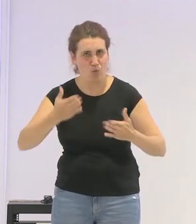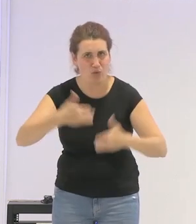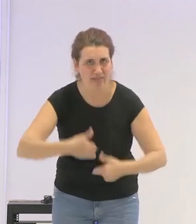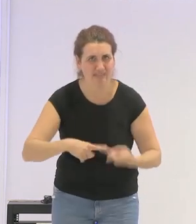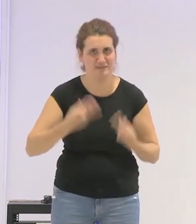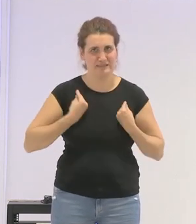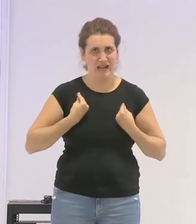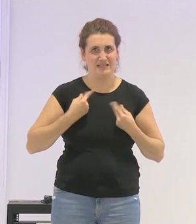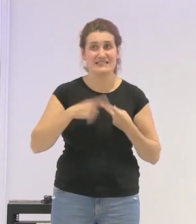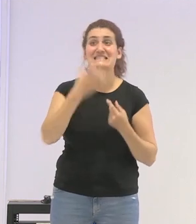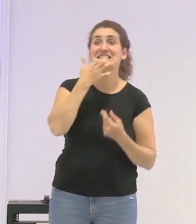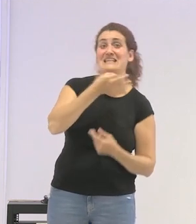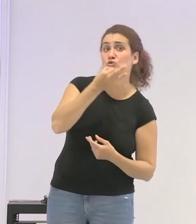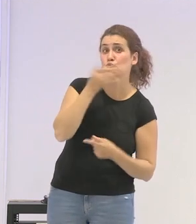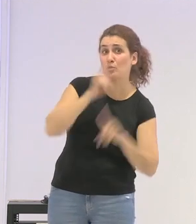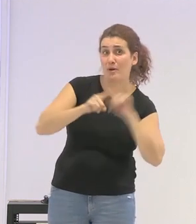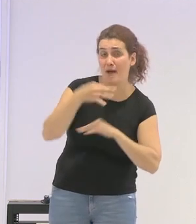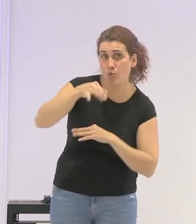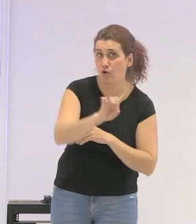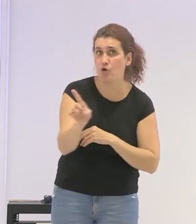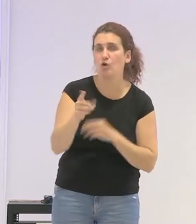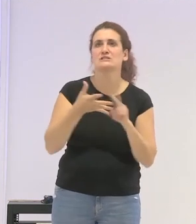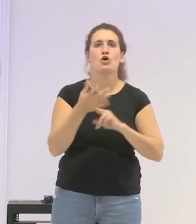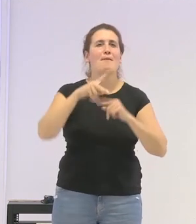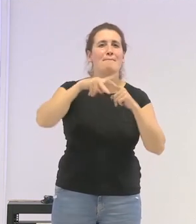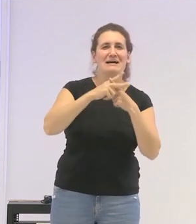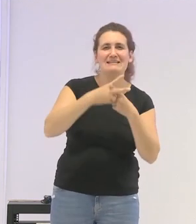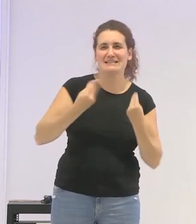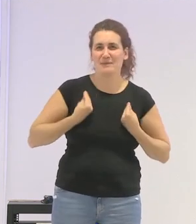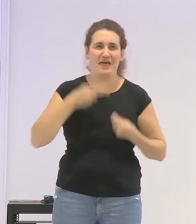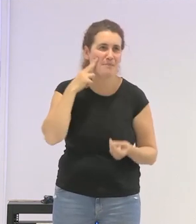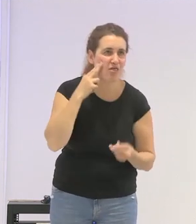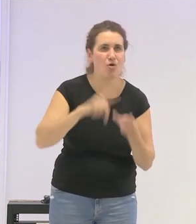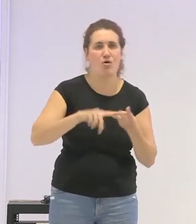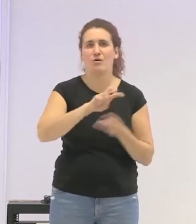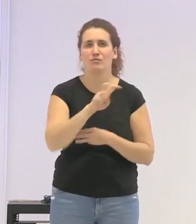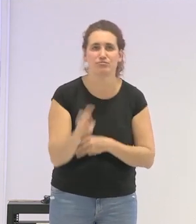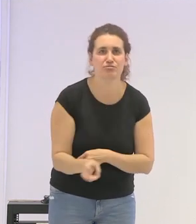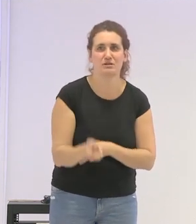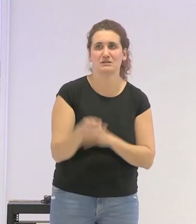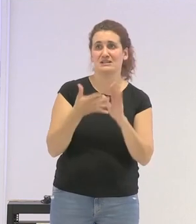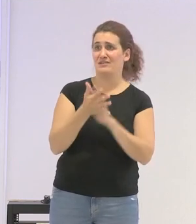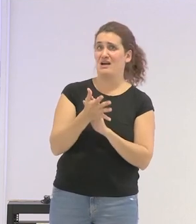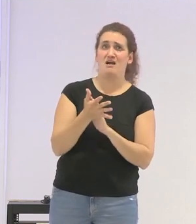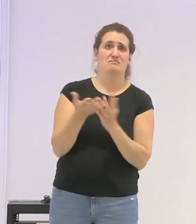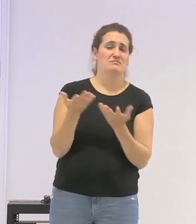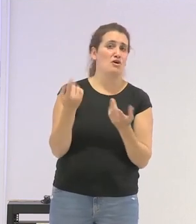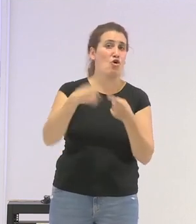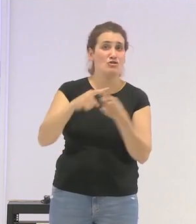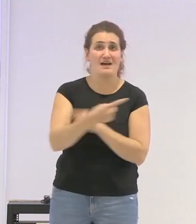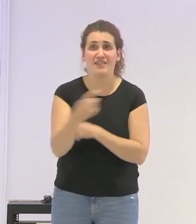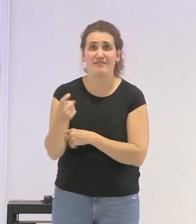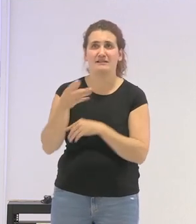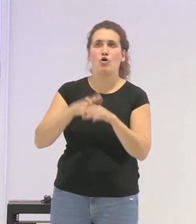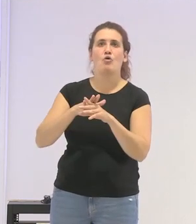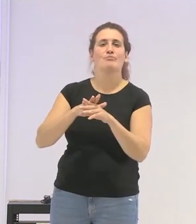si no es un problema solo de discurso, sino de condiciones materiales de vida, ¿no? De miedo, etc., pues tiene que ser contrarrestado también con un